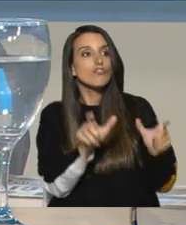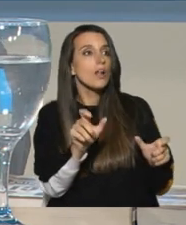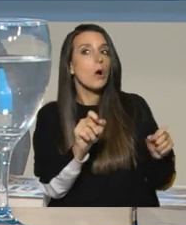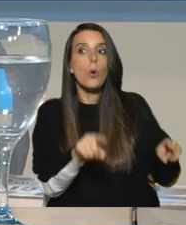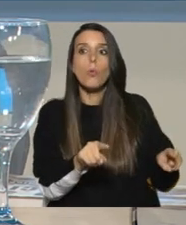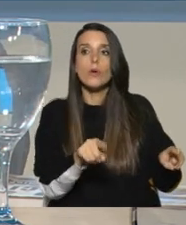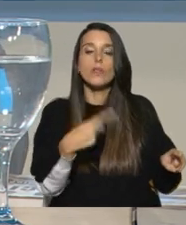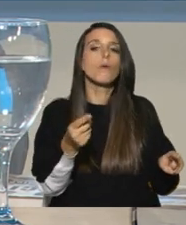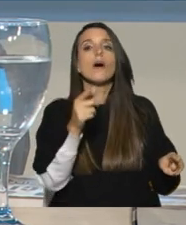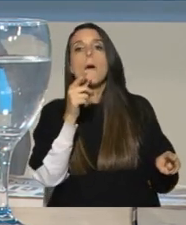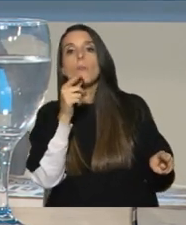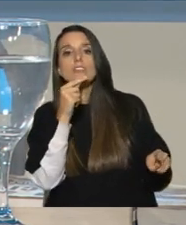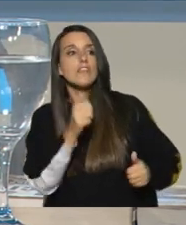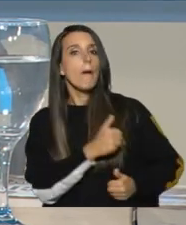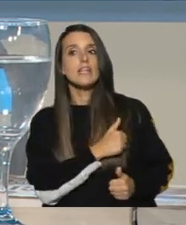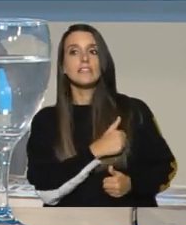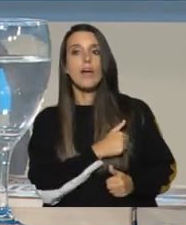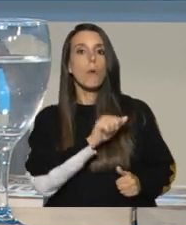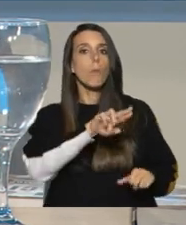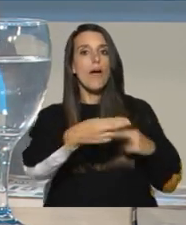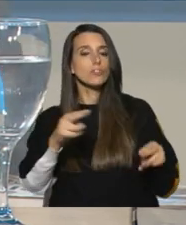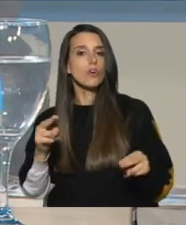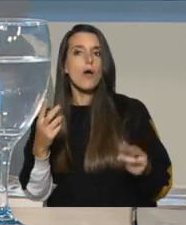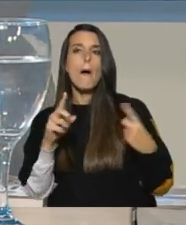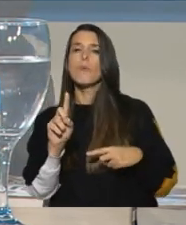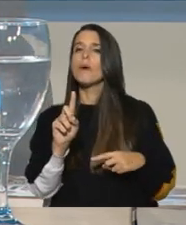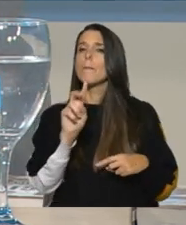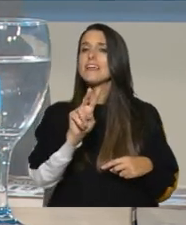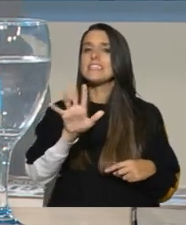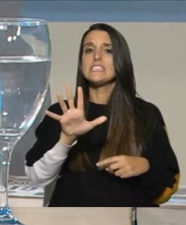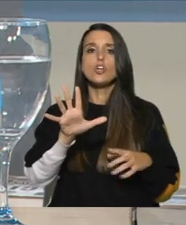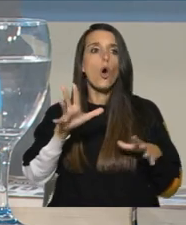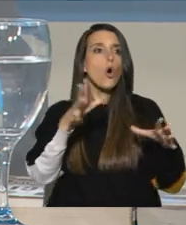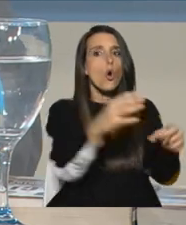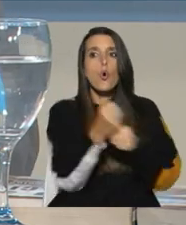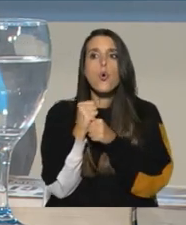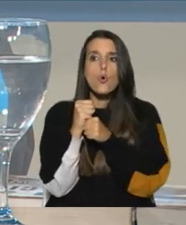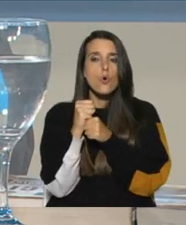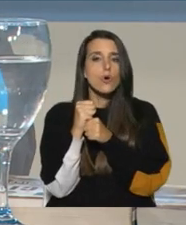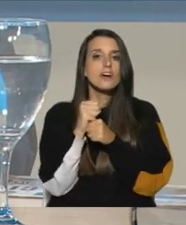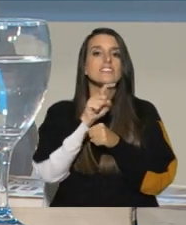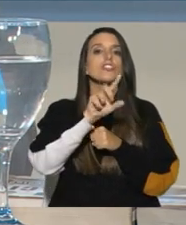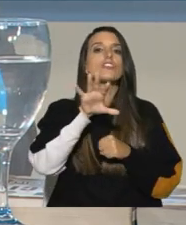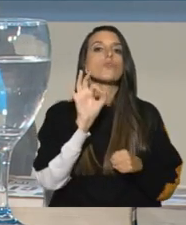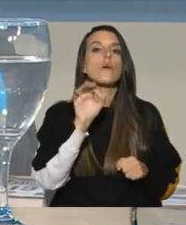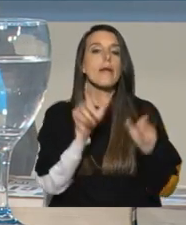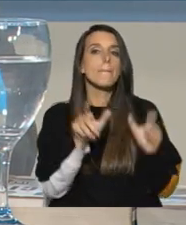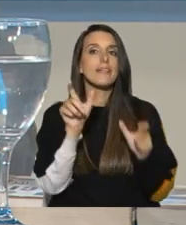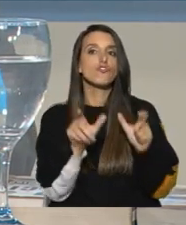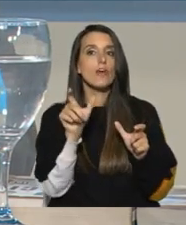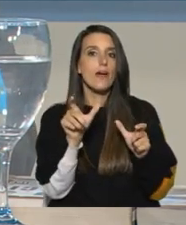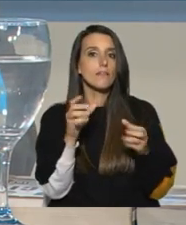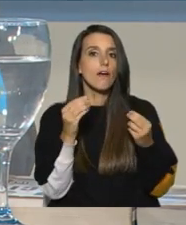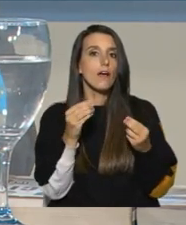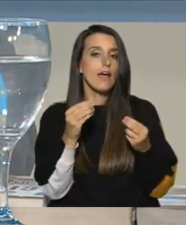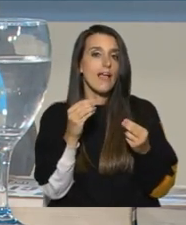se divide entre policías y militares los muertos. Pero después hay 25 secuestrados. Hay 150 personas que quedaron con